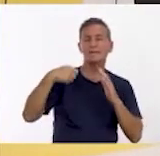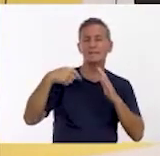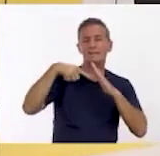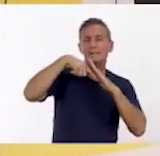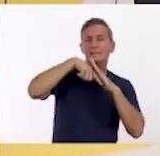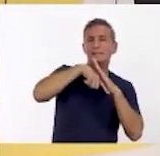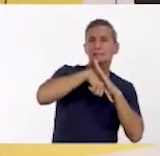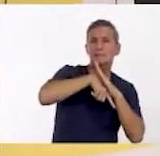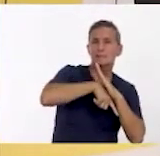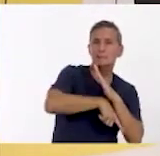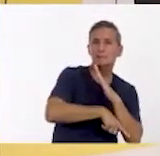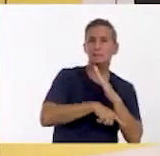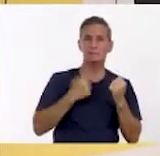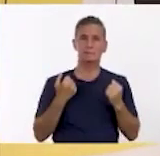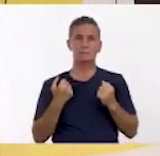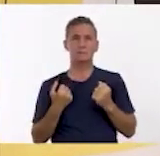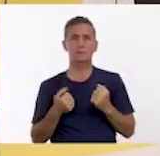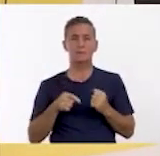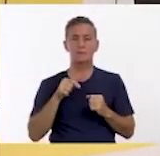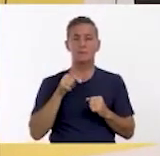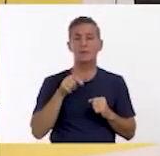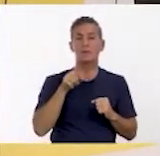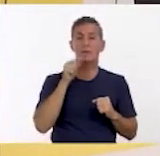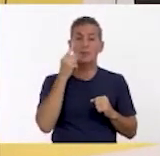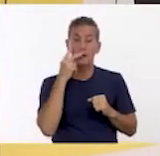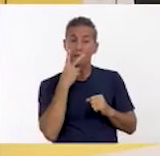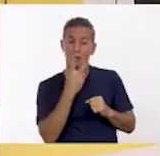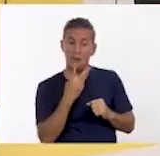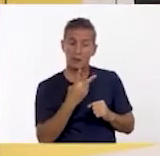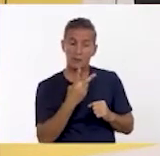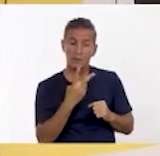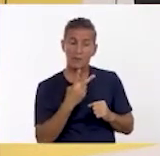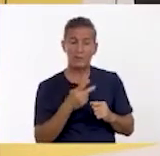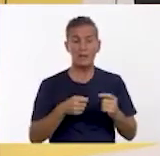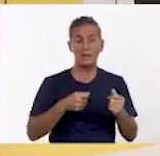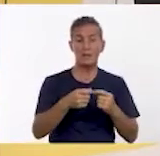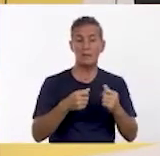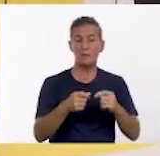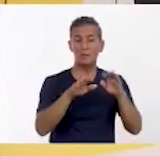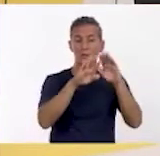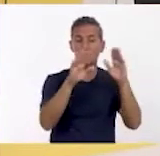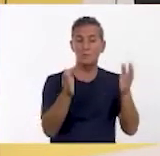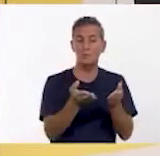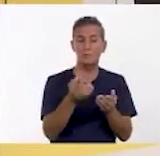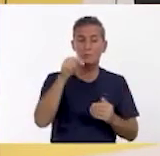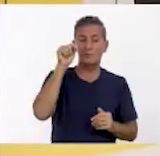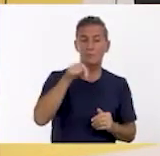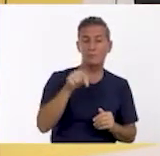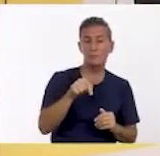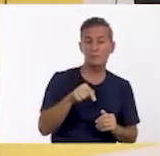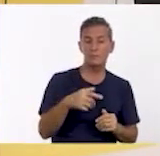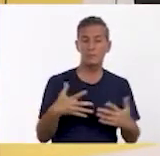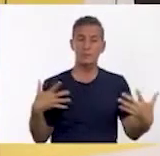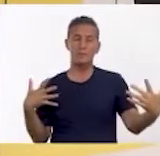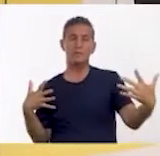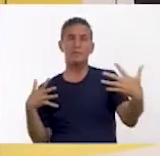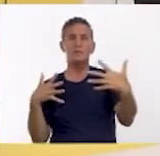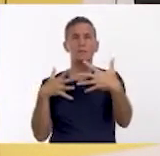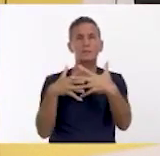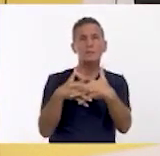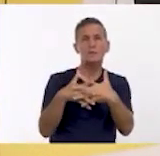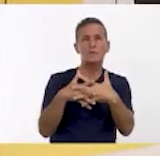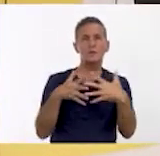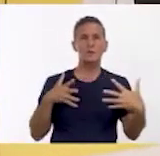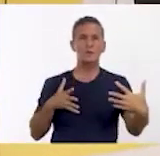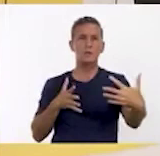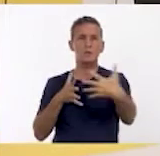objetivo, por ahí deben profundizar y sobre todo en la injusticia que se pone de manifiesto en la economía mundial actual. Y